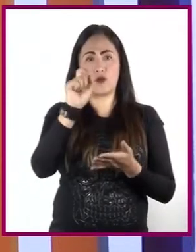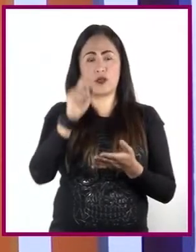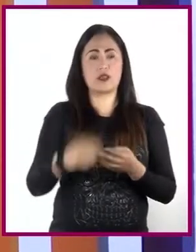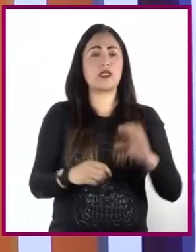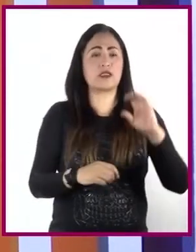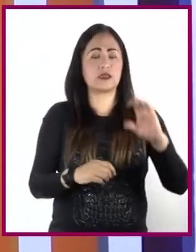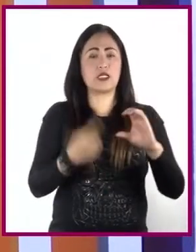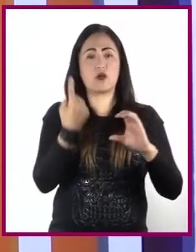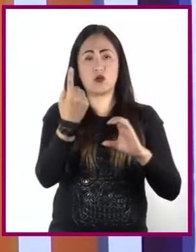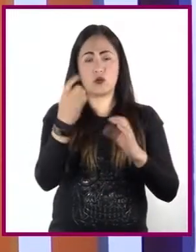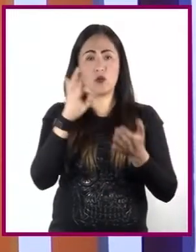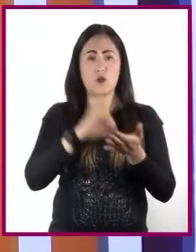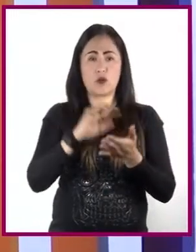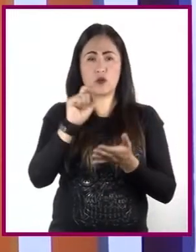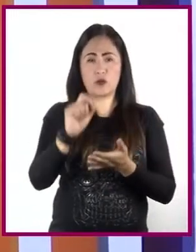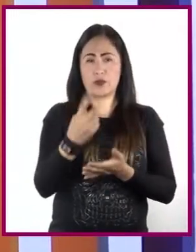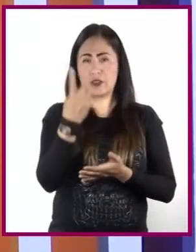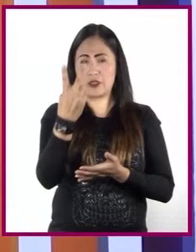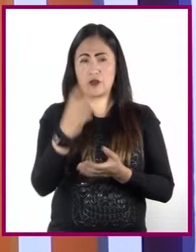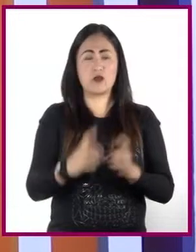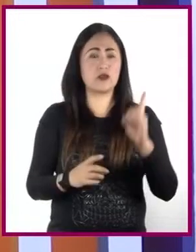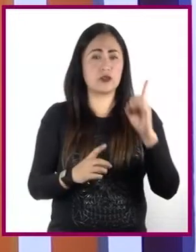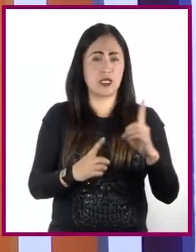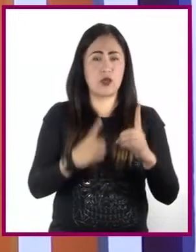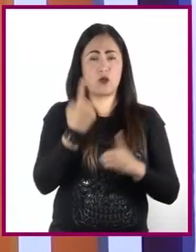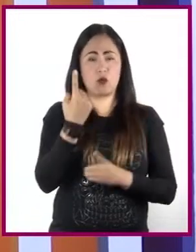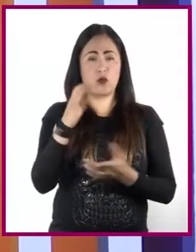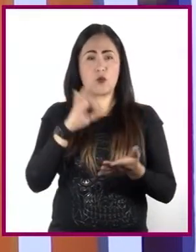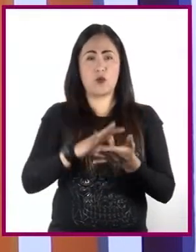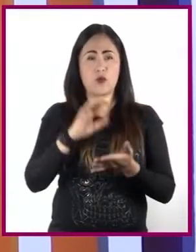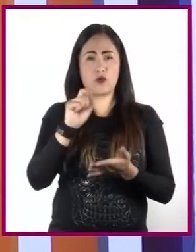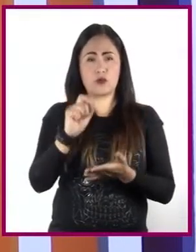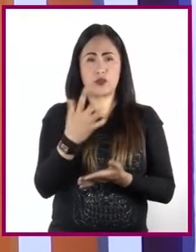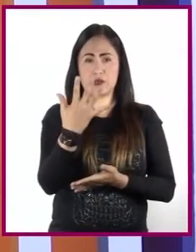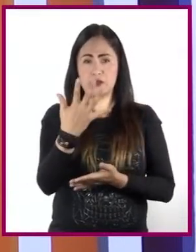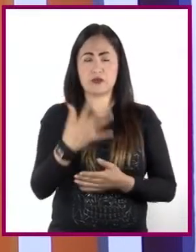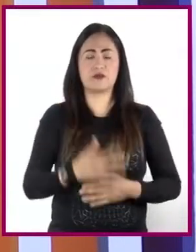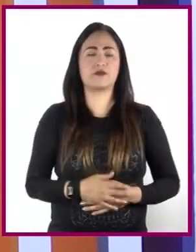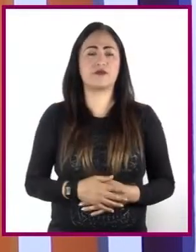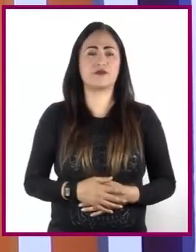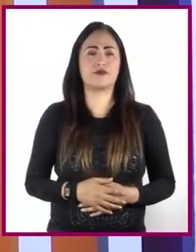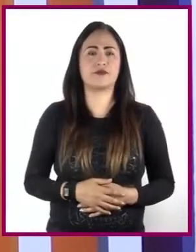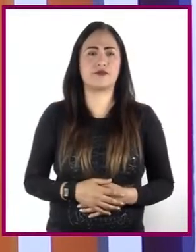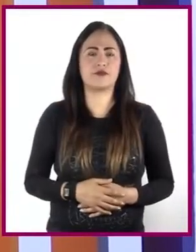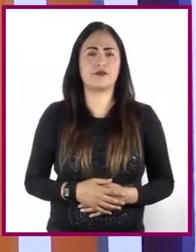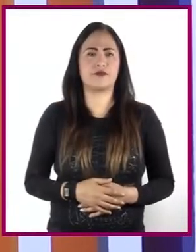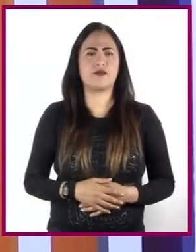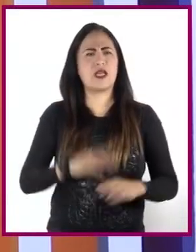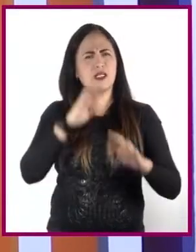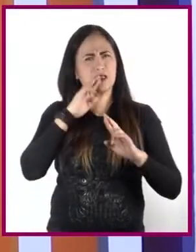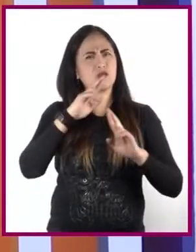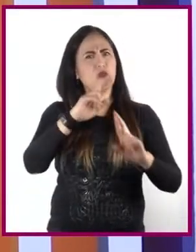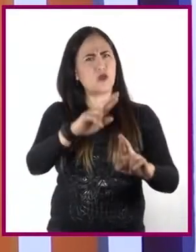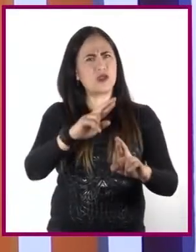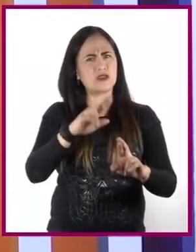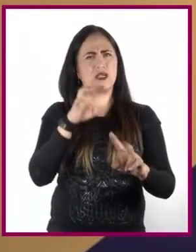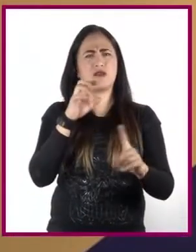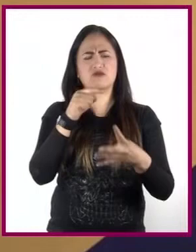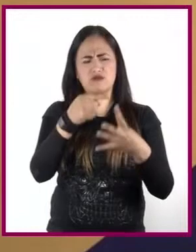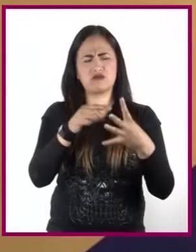C, 1.22 y D, 1.25. ¿Cómo llegamos al resultado de esta